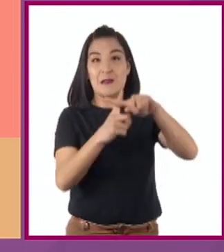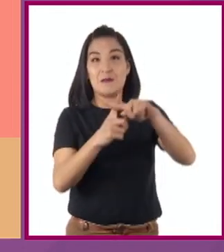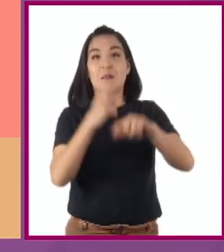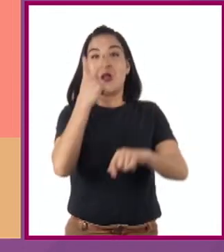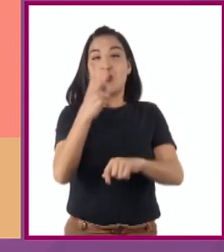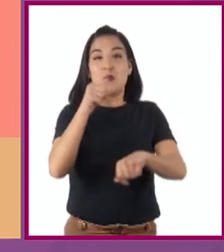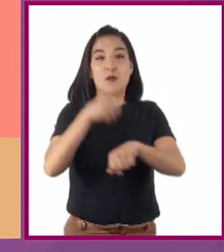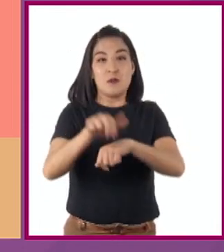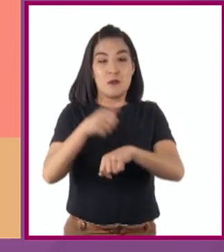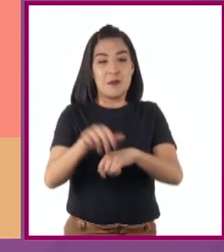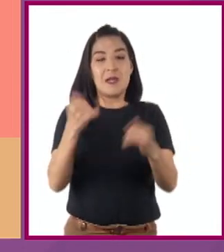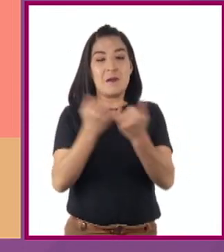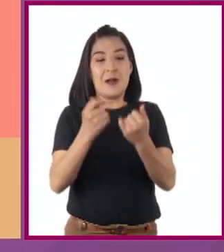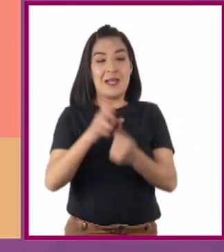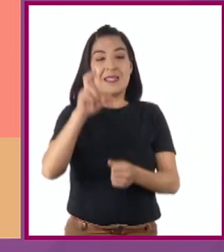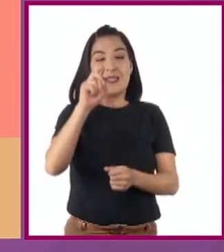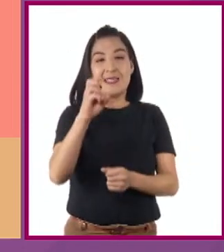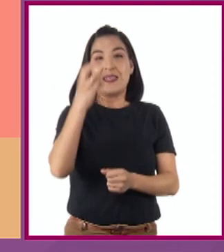den